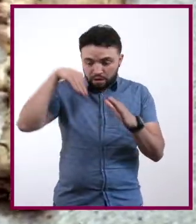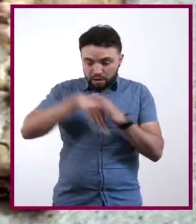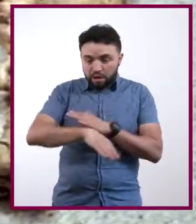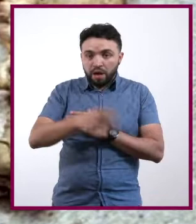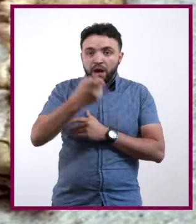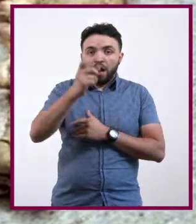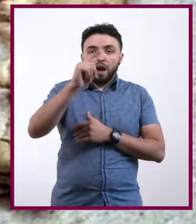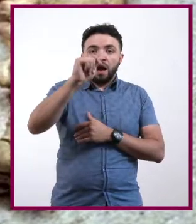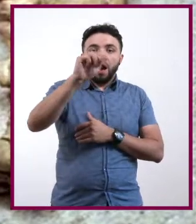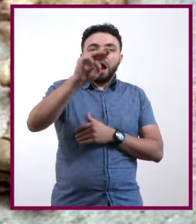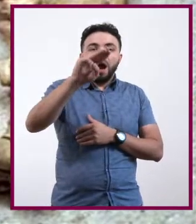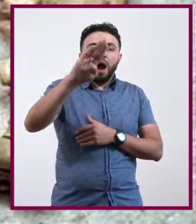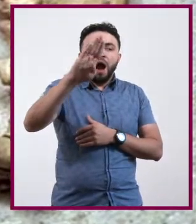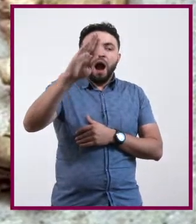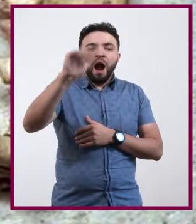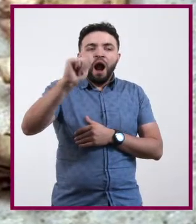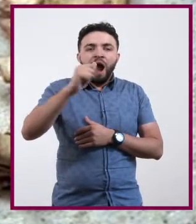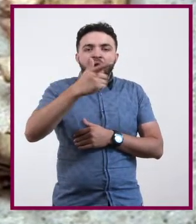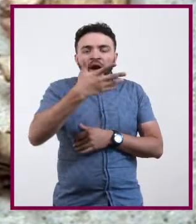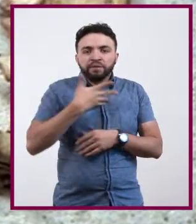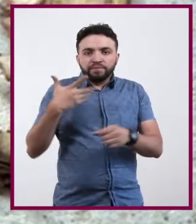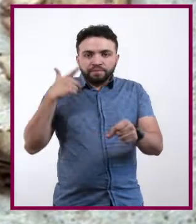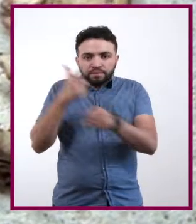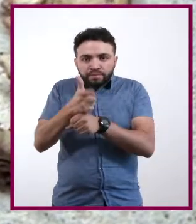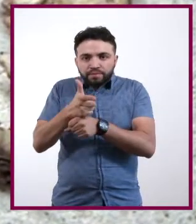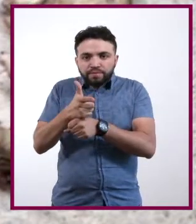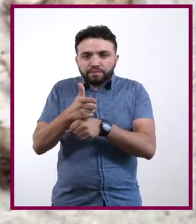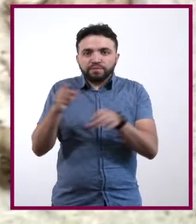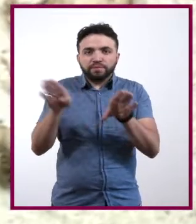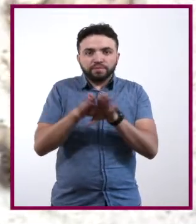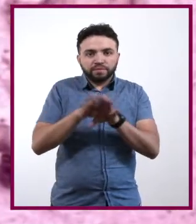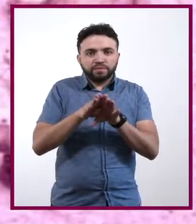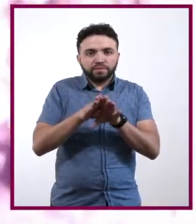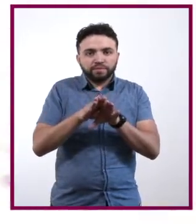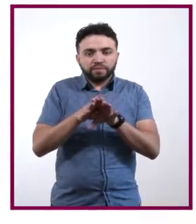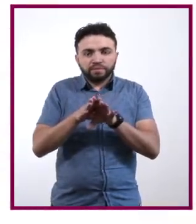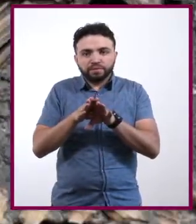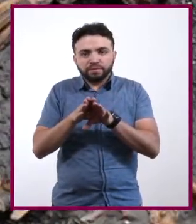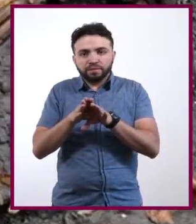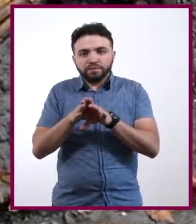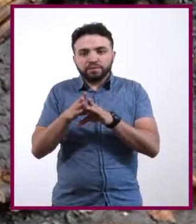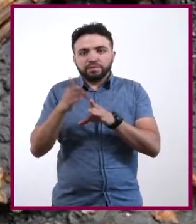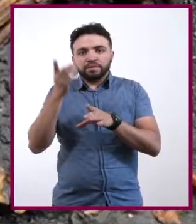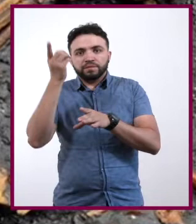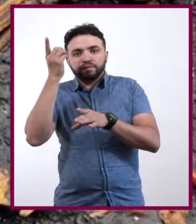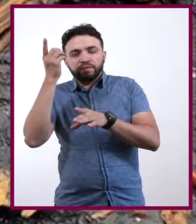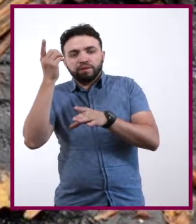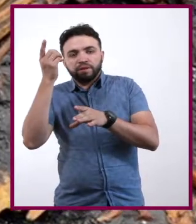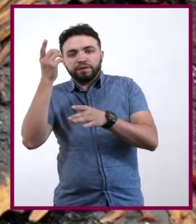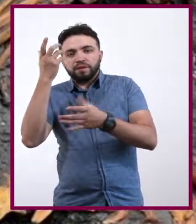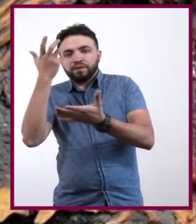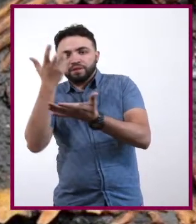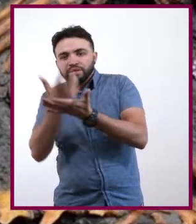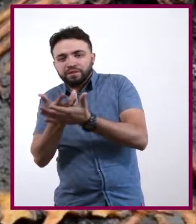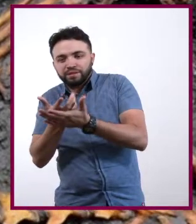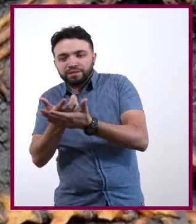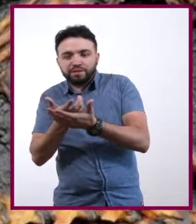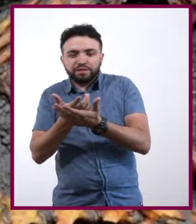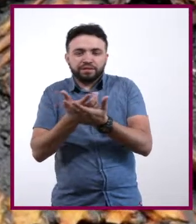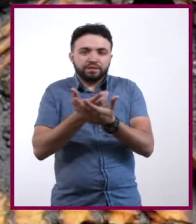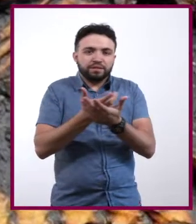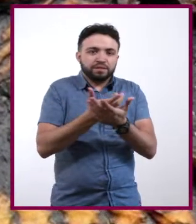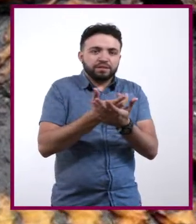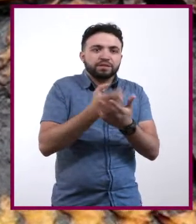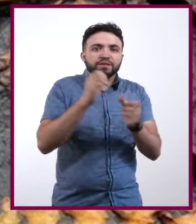tumbas en la campana, ella encontró apostados a la entrada las figuras que